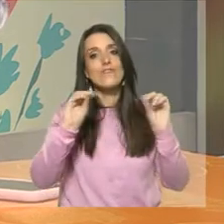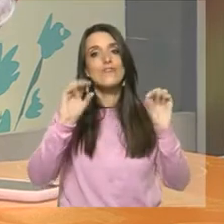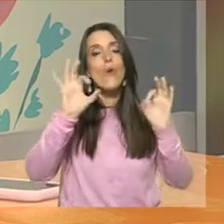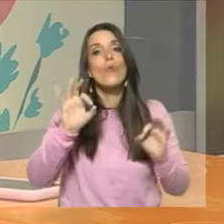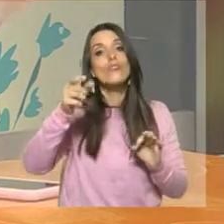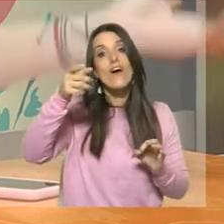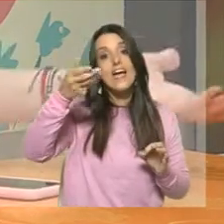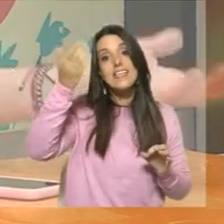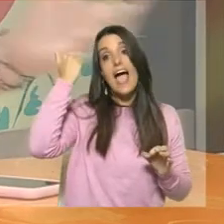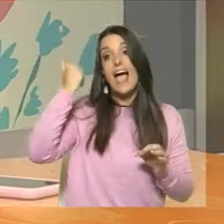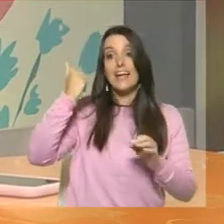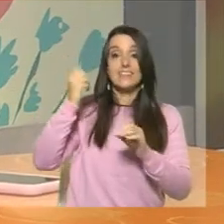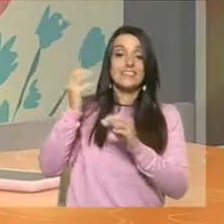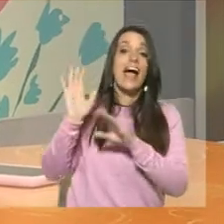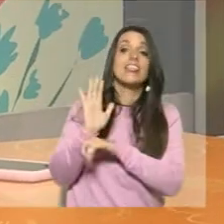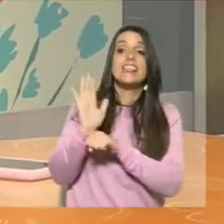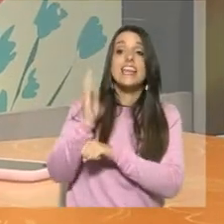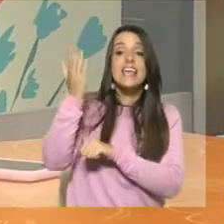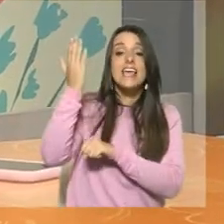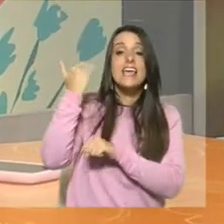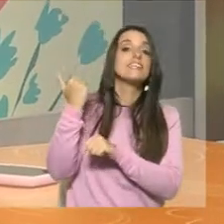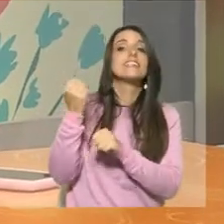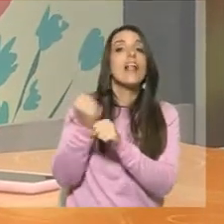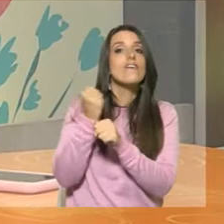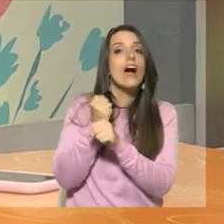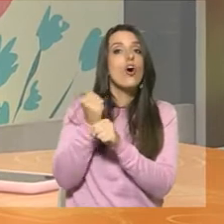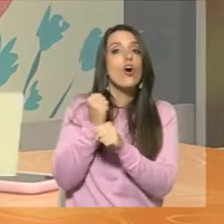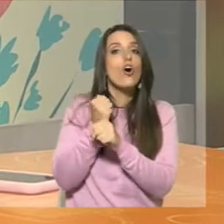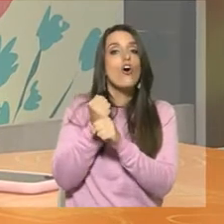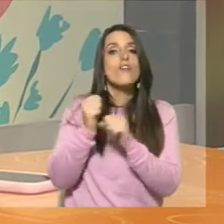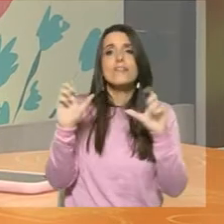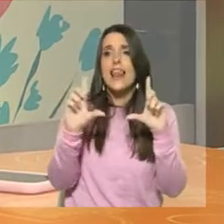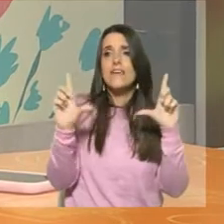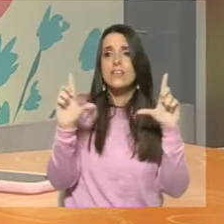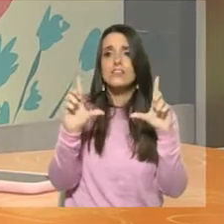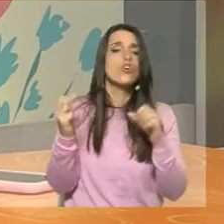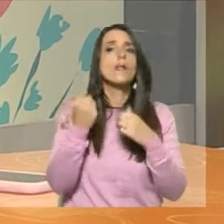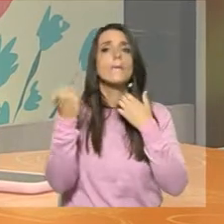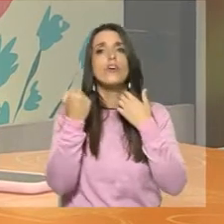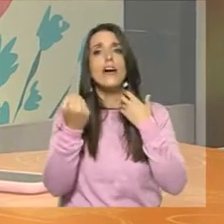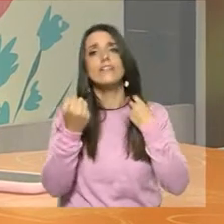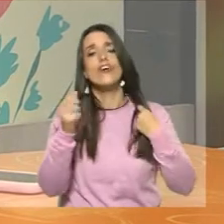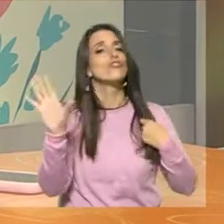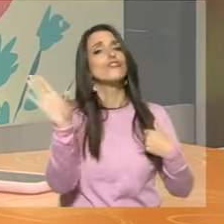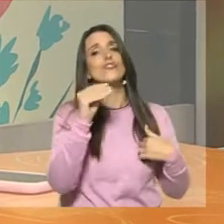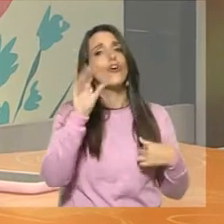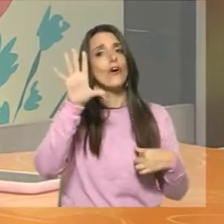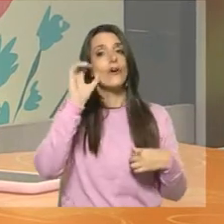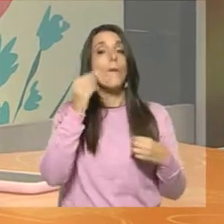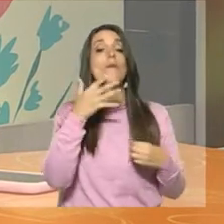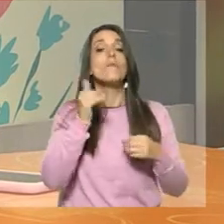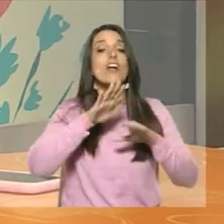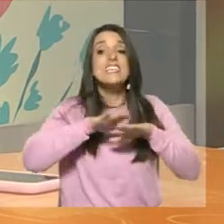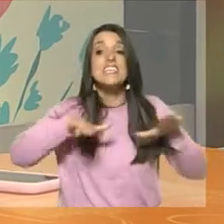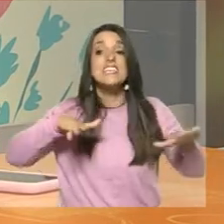de su extensa trayectoria, ha trabajado en grandes, en grandes series que todos nosotros hemos compartido como